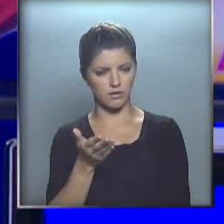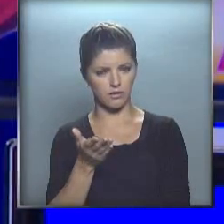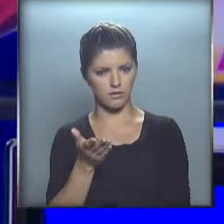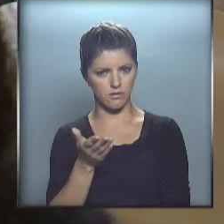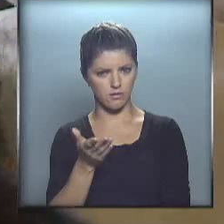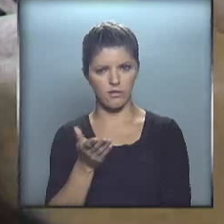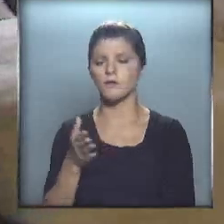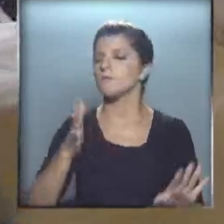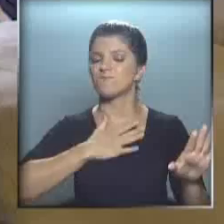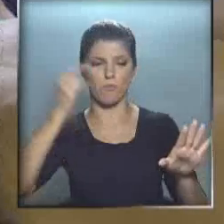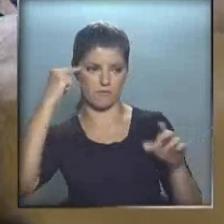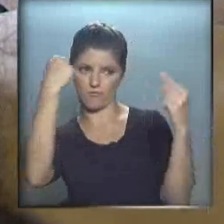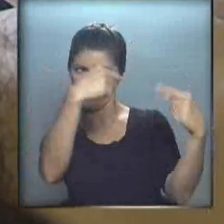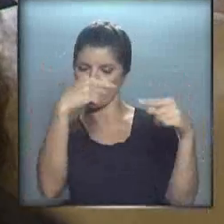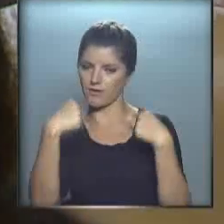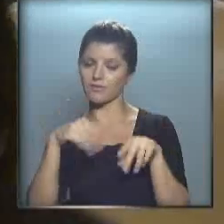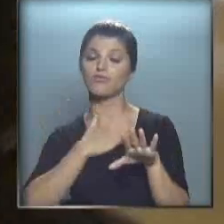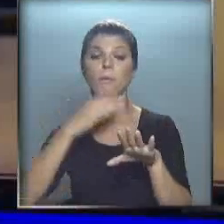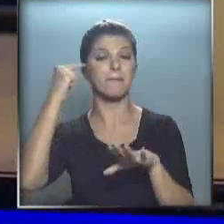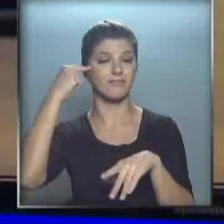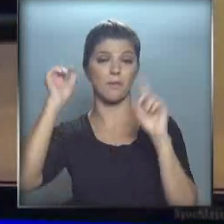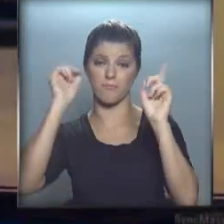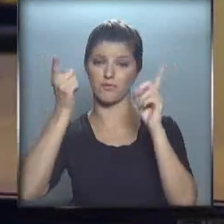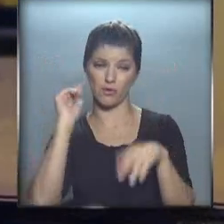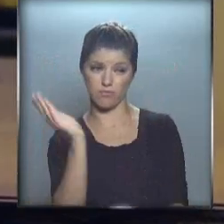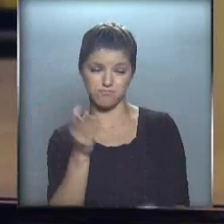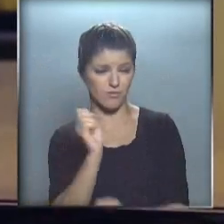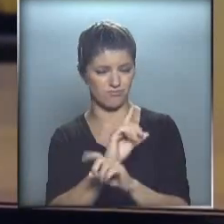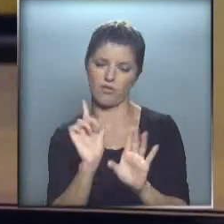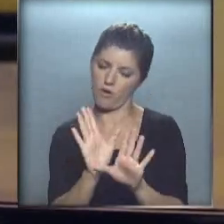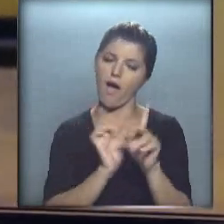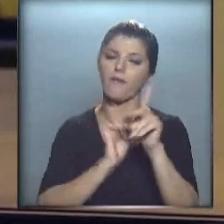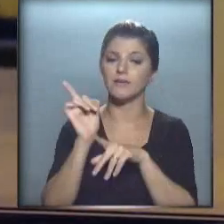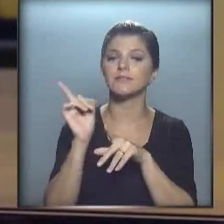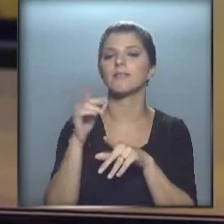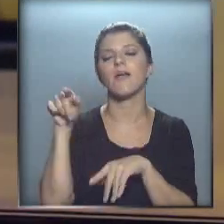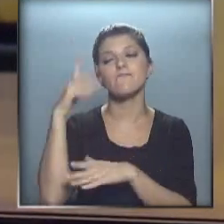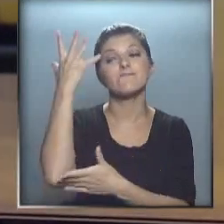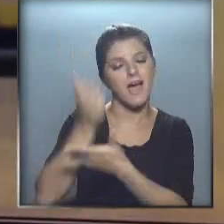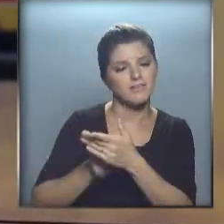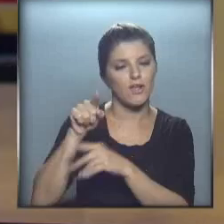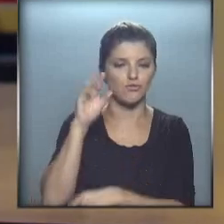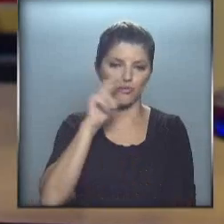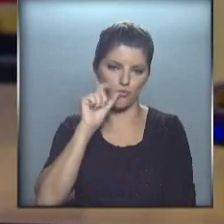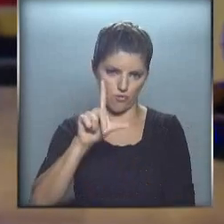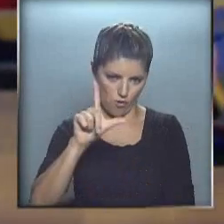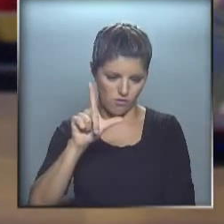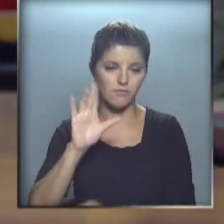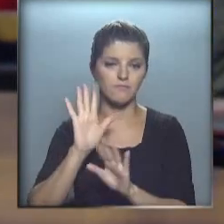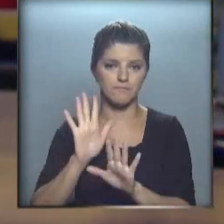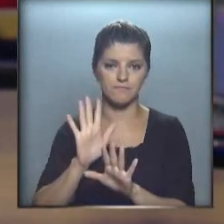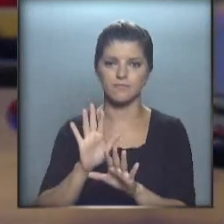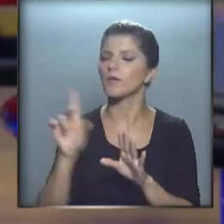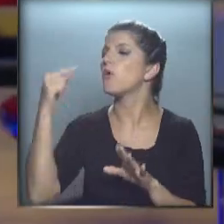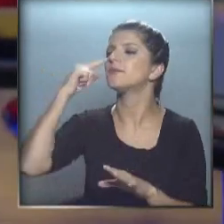con eso. A ver. El docente yo no creo que maltrata, ¿no? Si bien muchas veces no actúan como deberían actuar, como tendrían que actuar. ¿Cómo es?